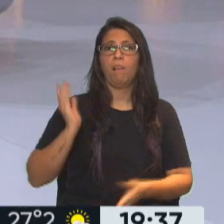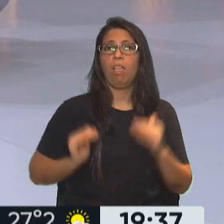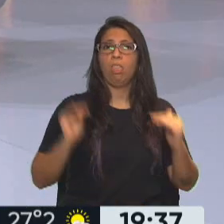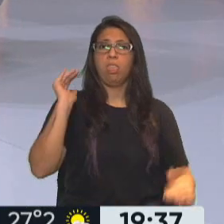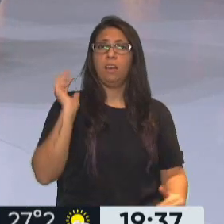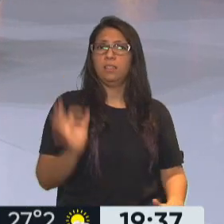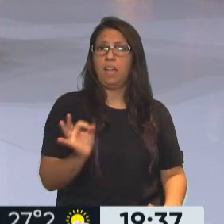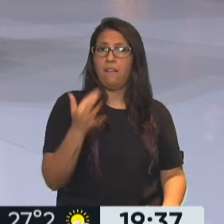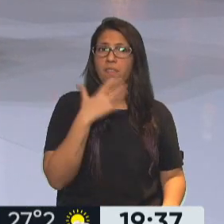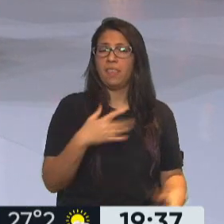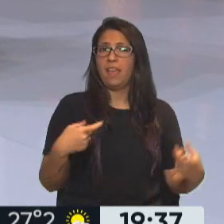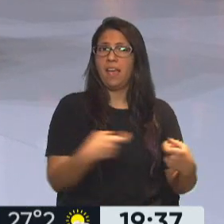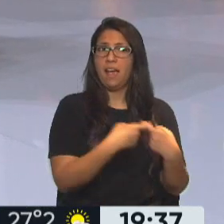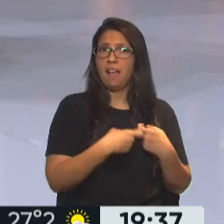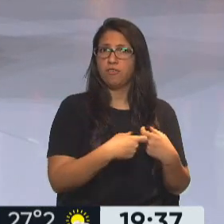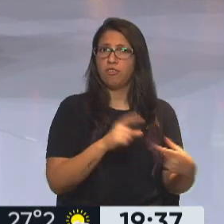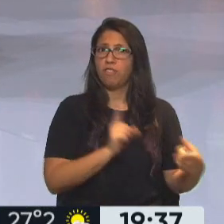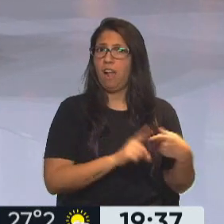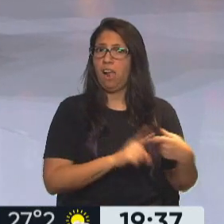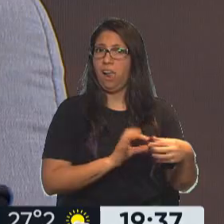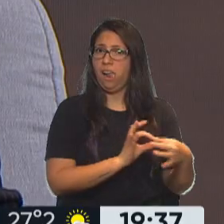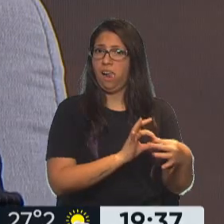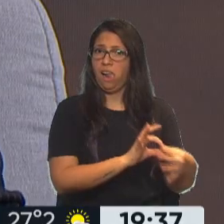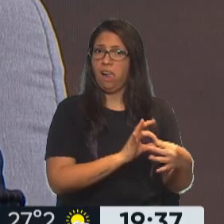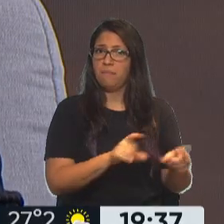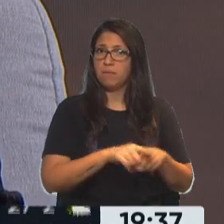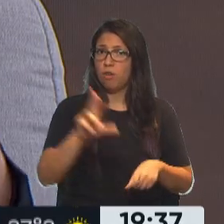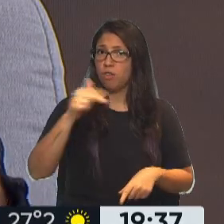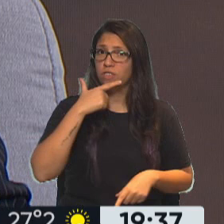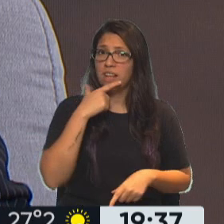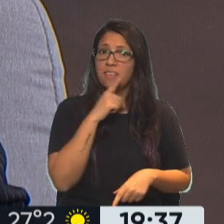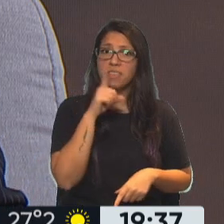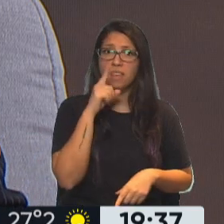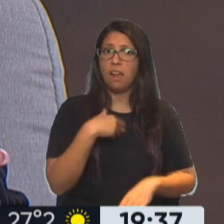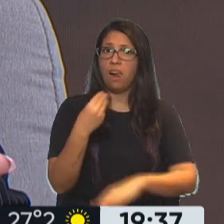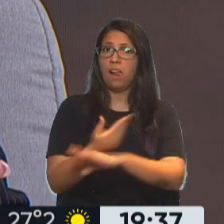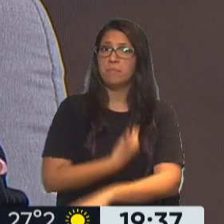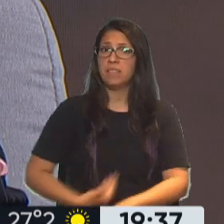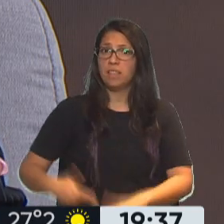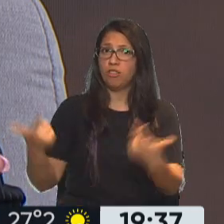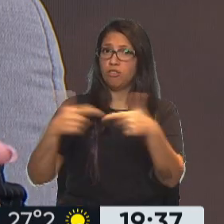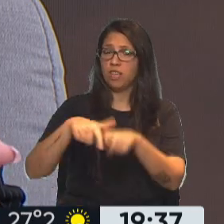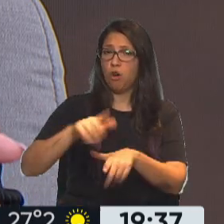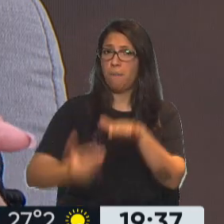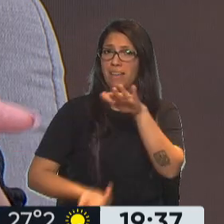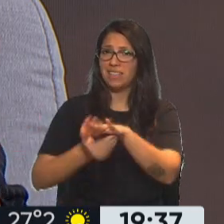juicios que fueron de sus clientes, como Rosenkrantz. Así es. Son cortesanos como Rosati, que se autopostula como presidente del Consejo de la